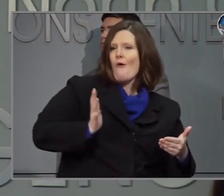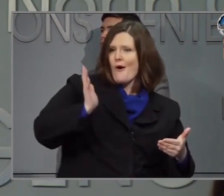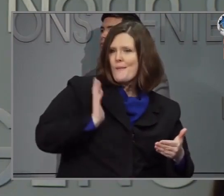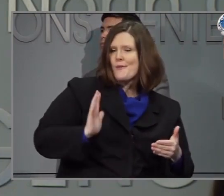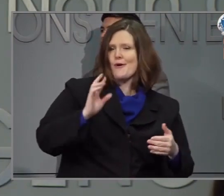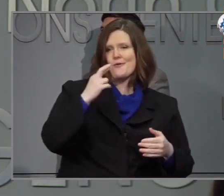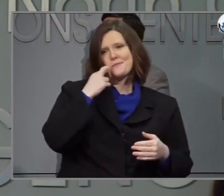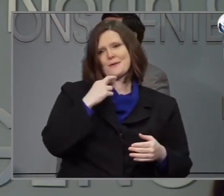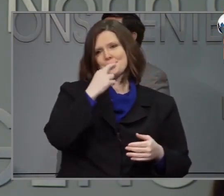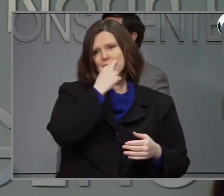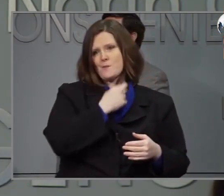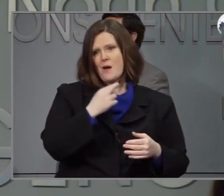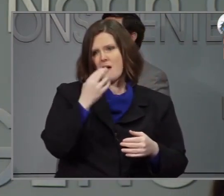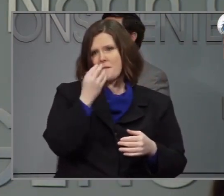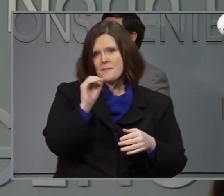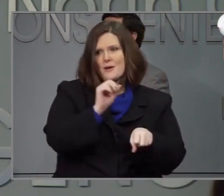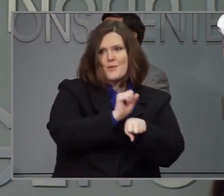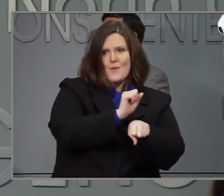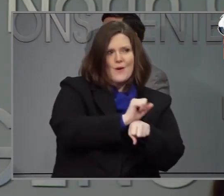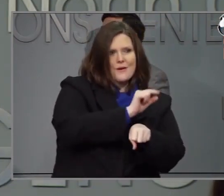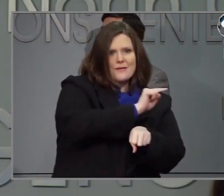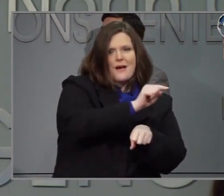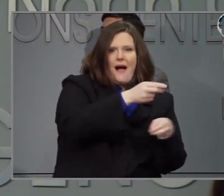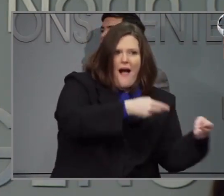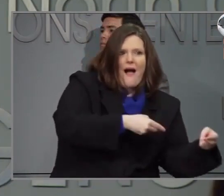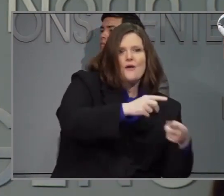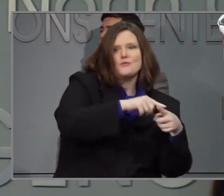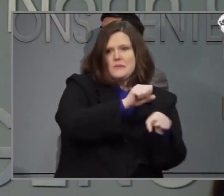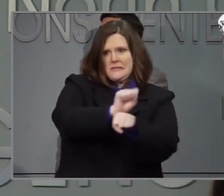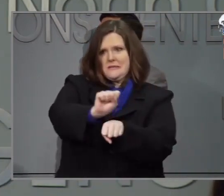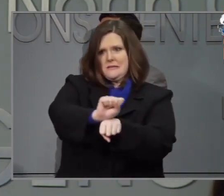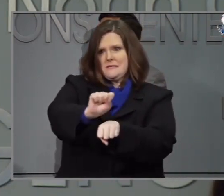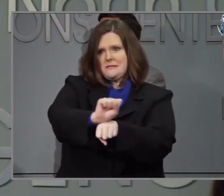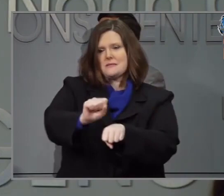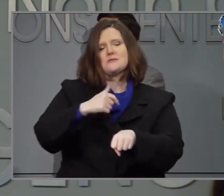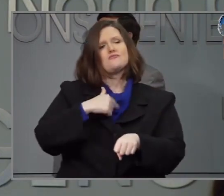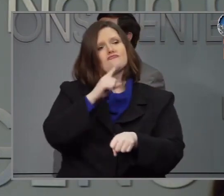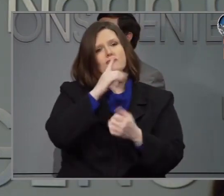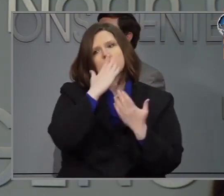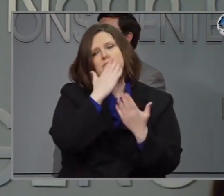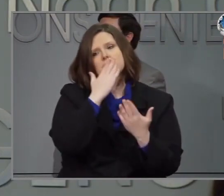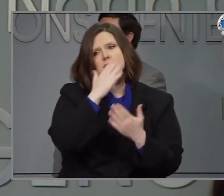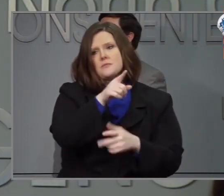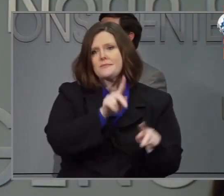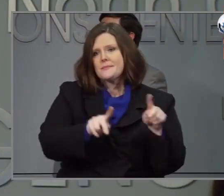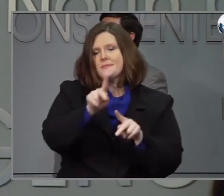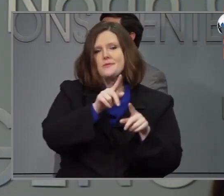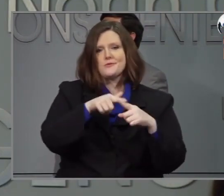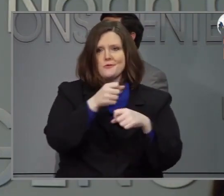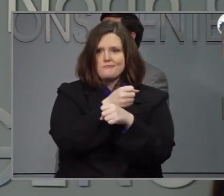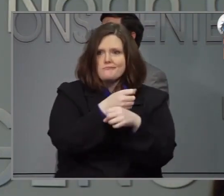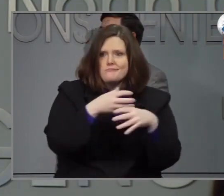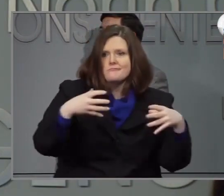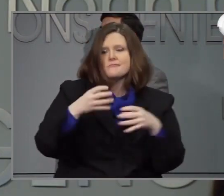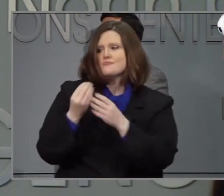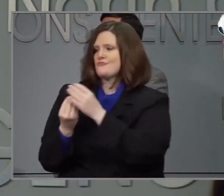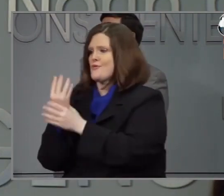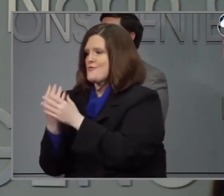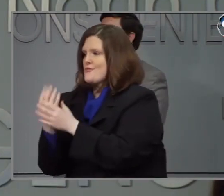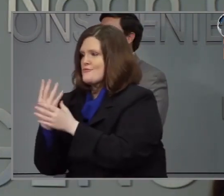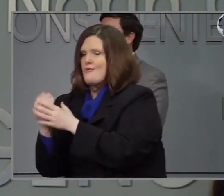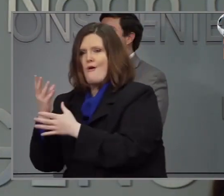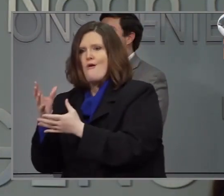estaban trabajando antes en restaurantes les agradezco a las personas que continúen cultivando y